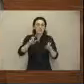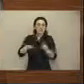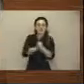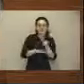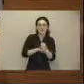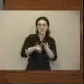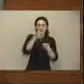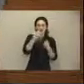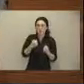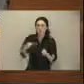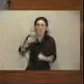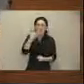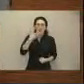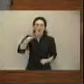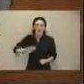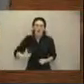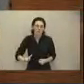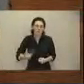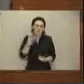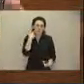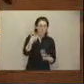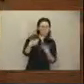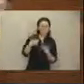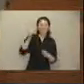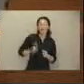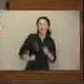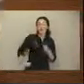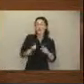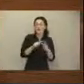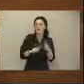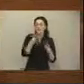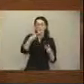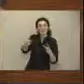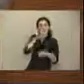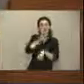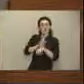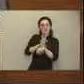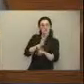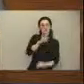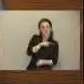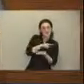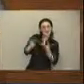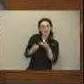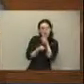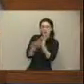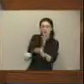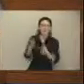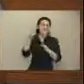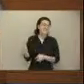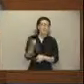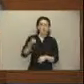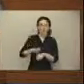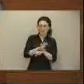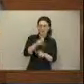salud. Finalizan estos profesionales diciéndole al consejero un mensaje que estoy seguro que el consejero